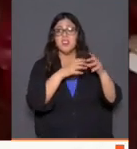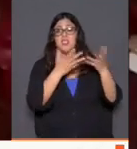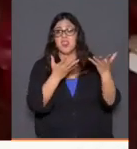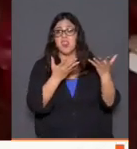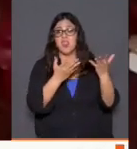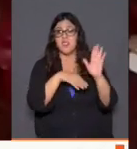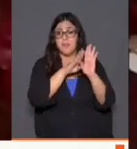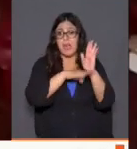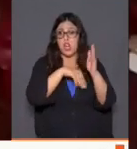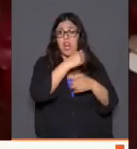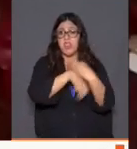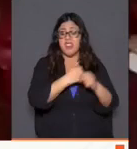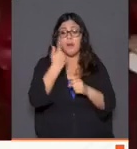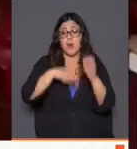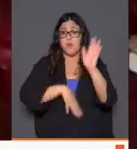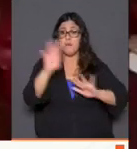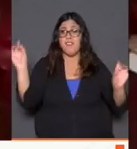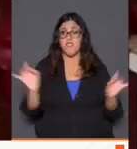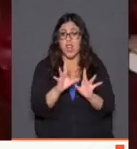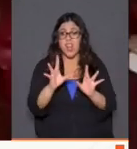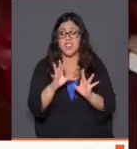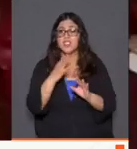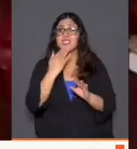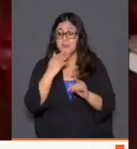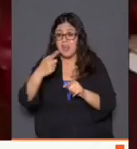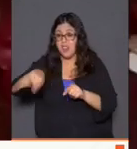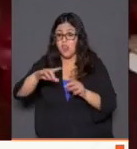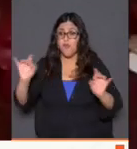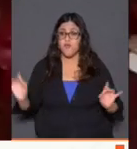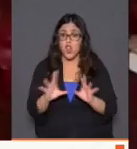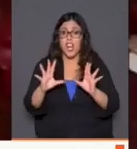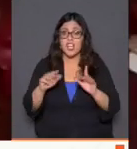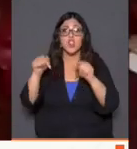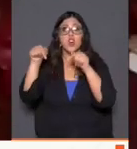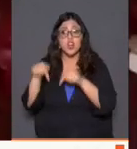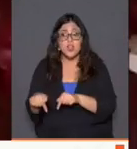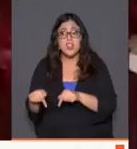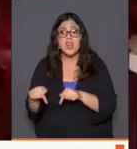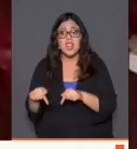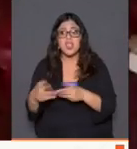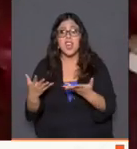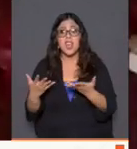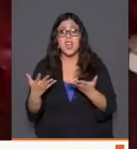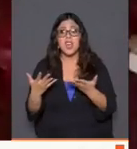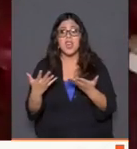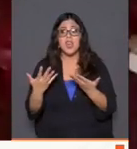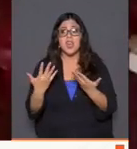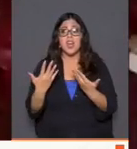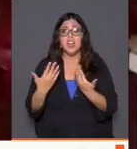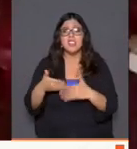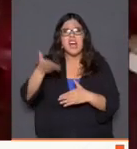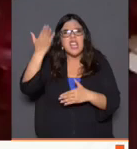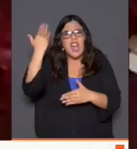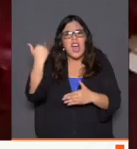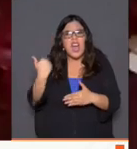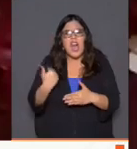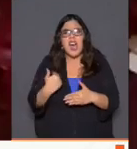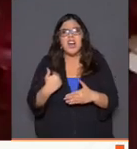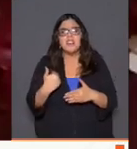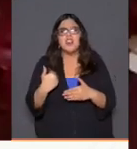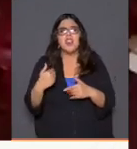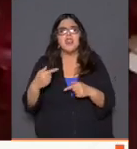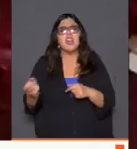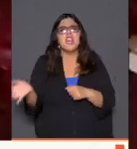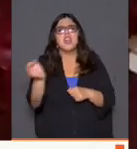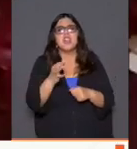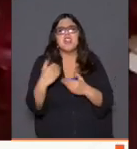pero también son más violentos. Y además de ser violento, ellos hoy día están mandando mensajes hace mucho tiempo. Es decir, da lo mismo si